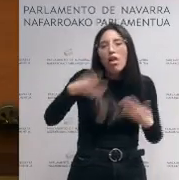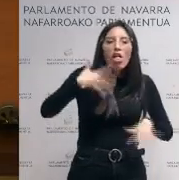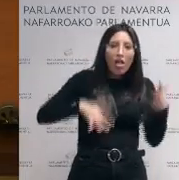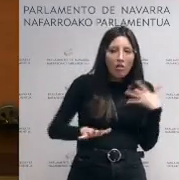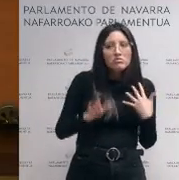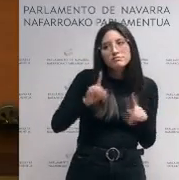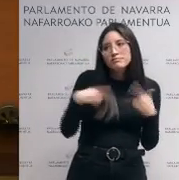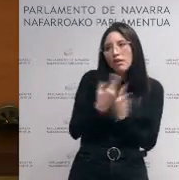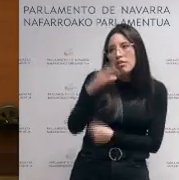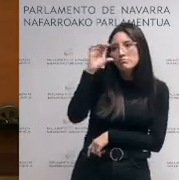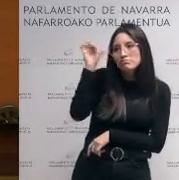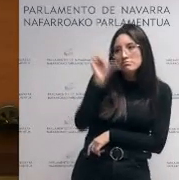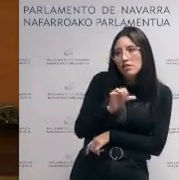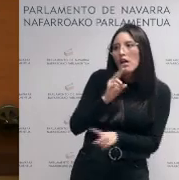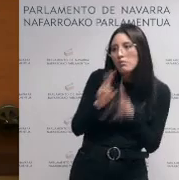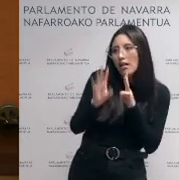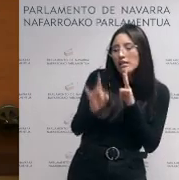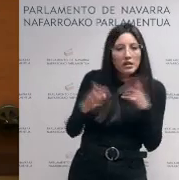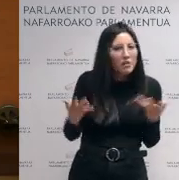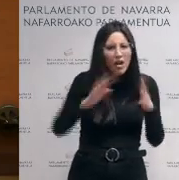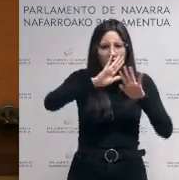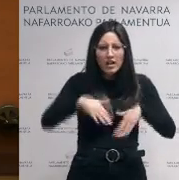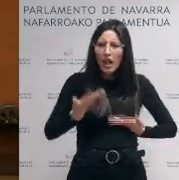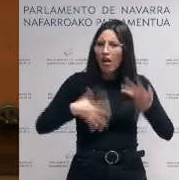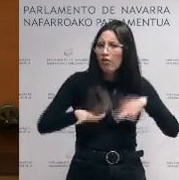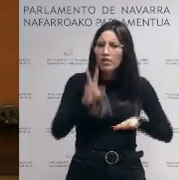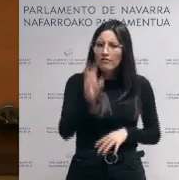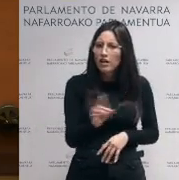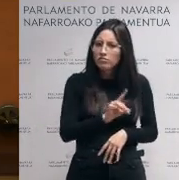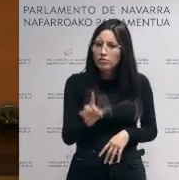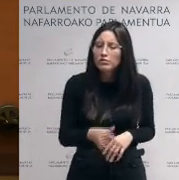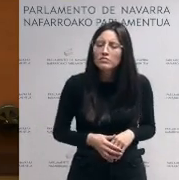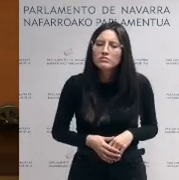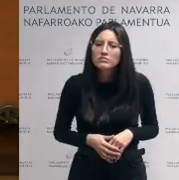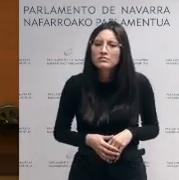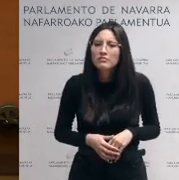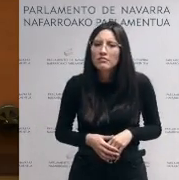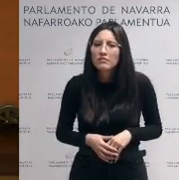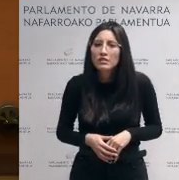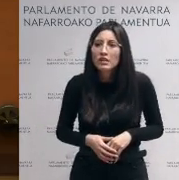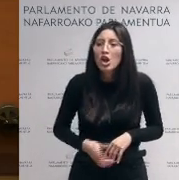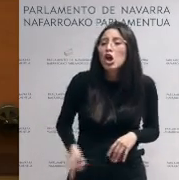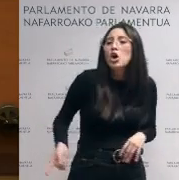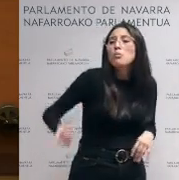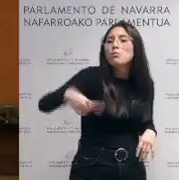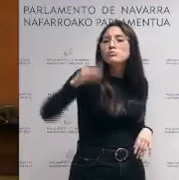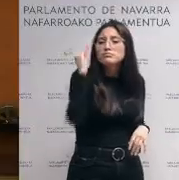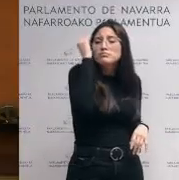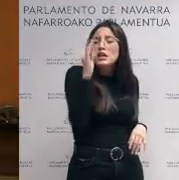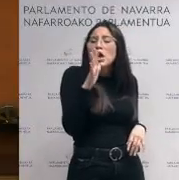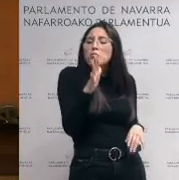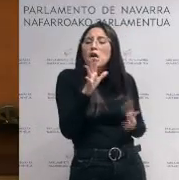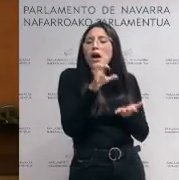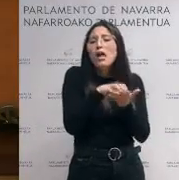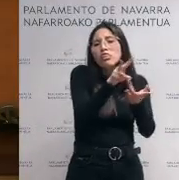replicaremos, pero no hay excusa que valga. Deben dejar de actuar como si la Hacienda Foral fuera un ente ajeno a lo que le pasa a